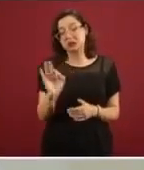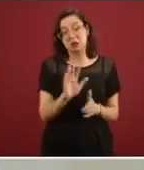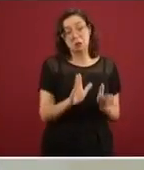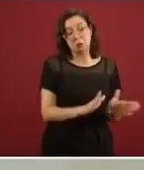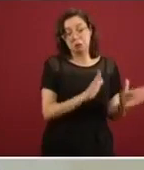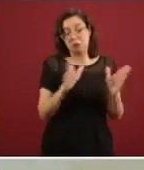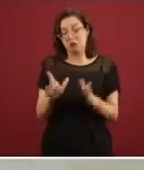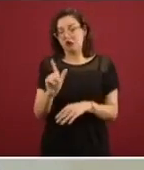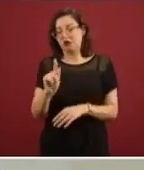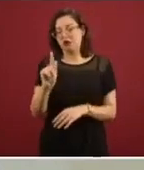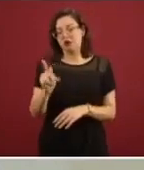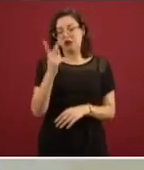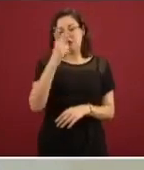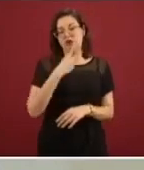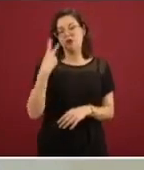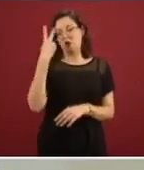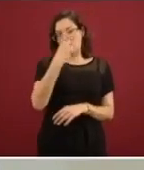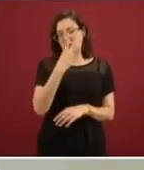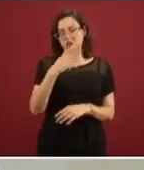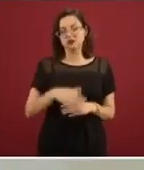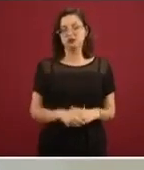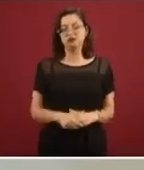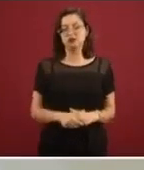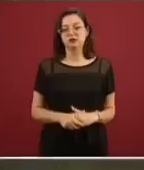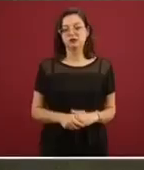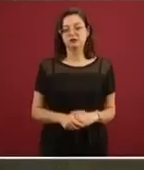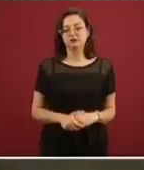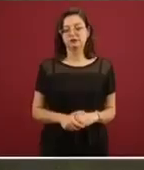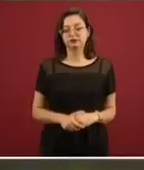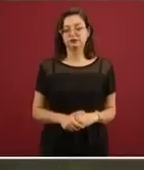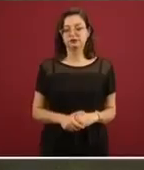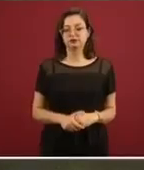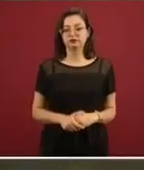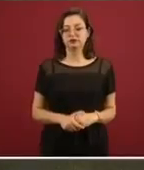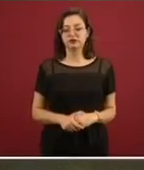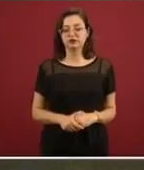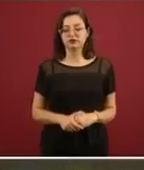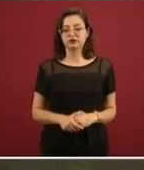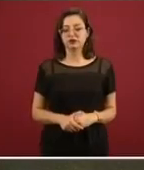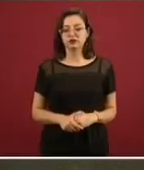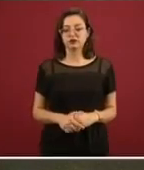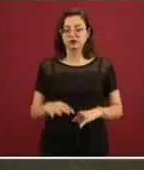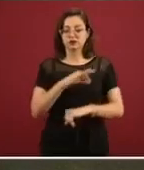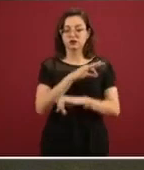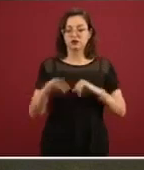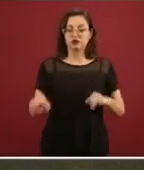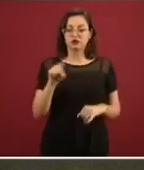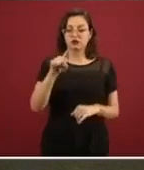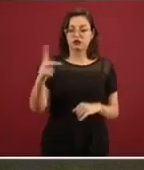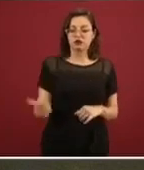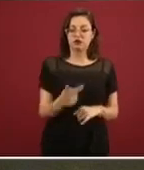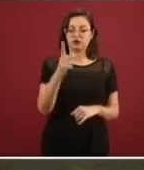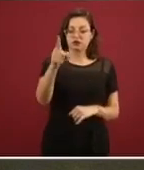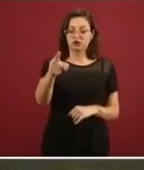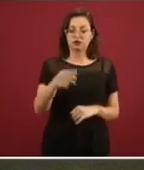las 72 horas, que es lo que normalmente se emite un resultado. Gracias, doctora Alomía. Última pregunta ya el colega